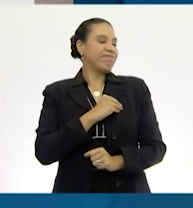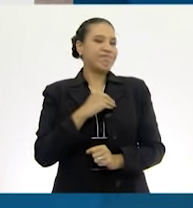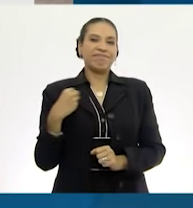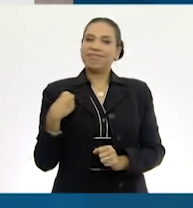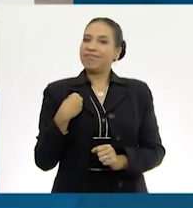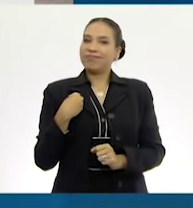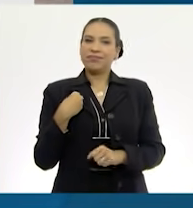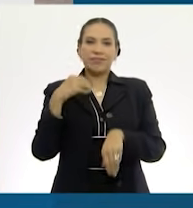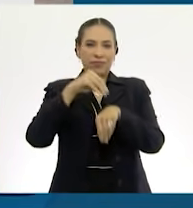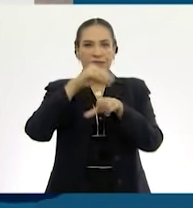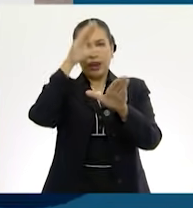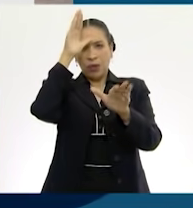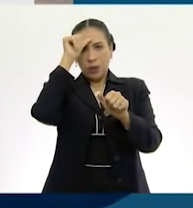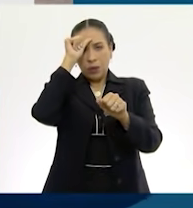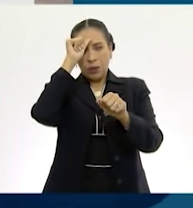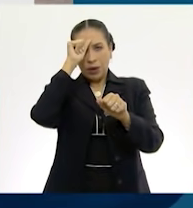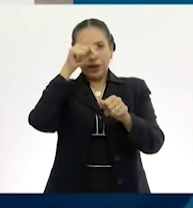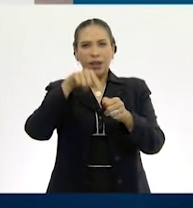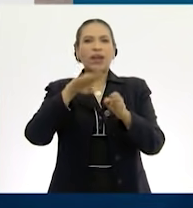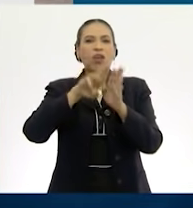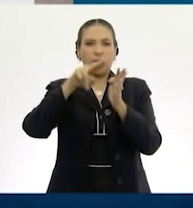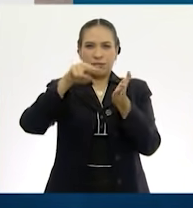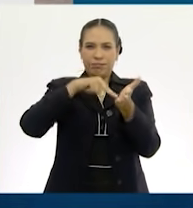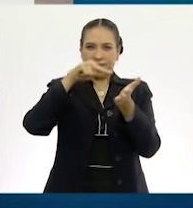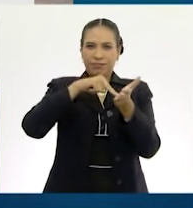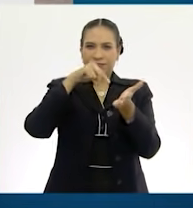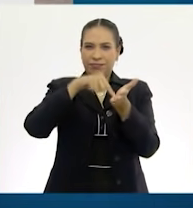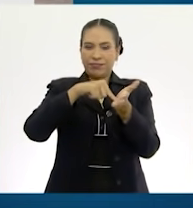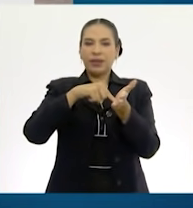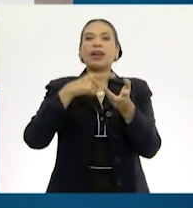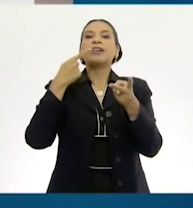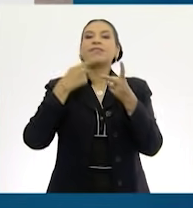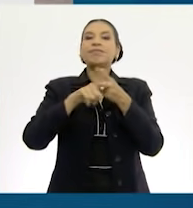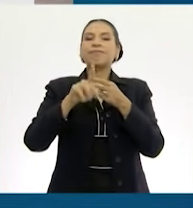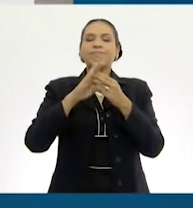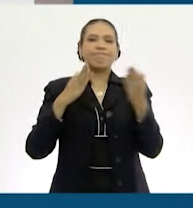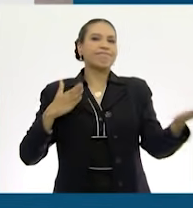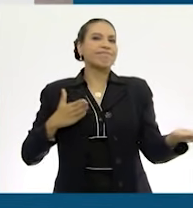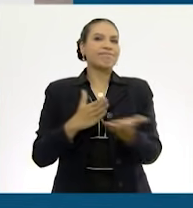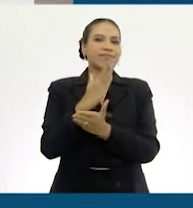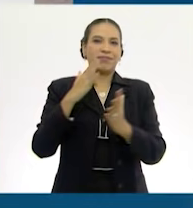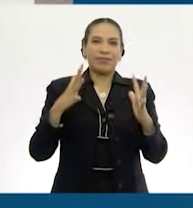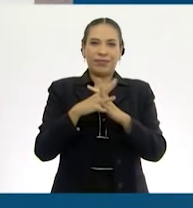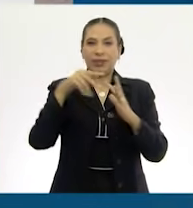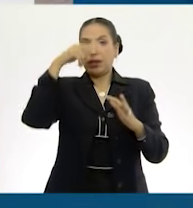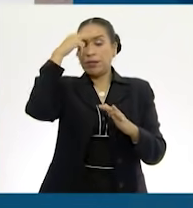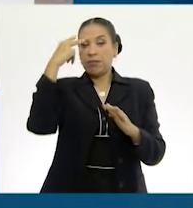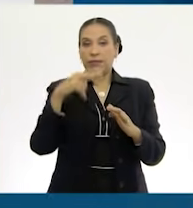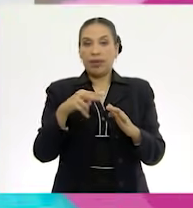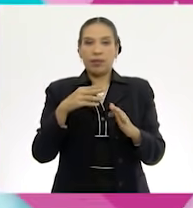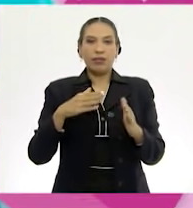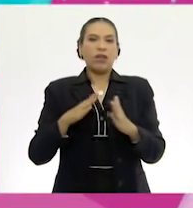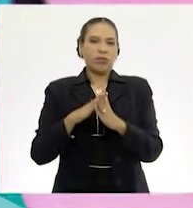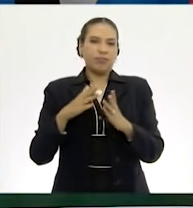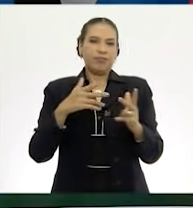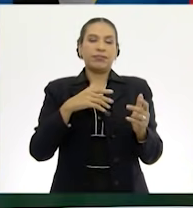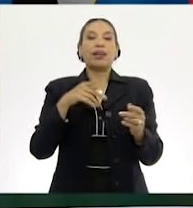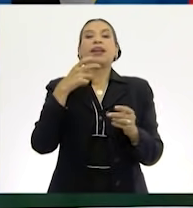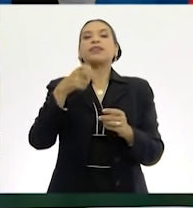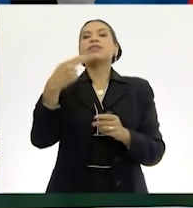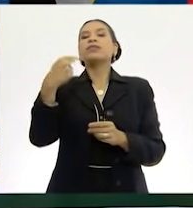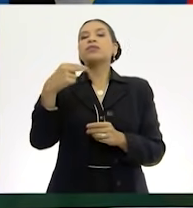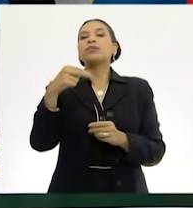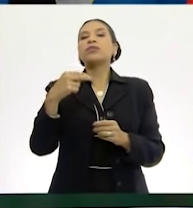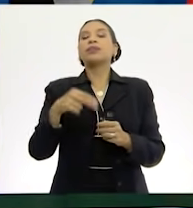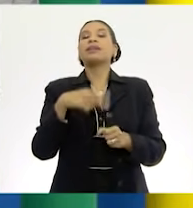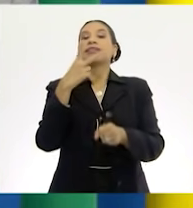lo pactado en los tratados y comenzaron una intervención armada en México. Y si no me equivoco, a esto se le conoce